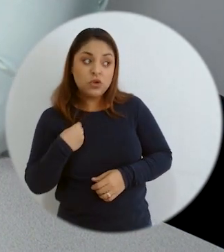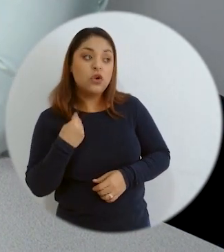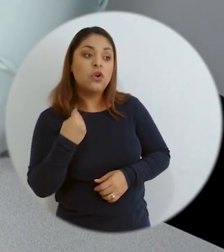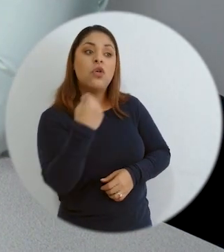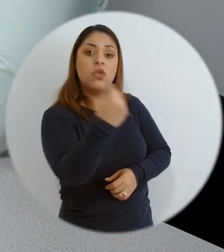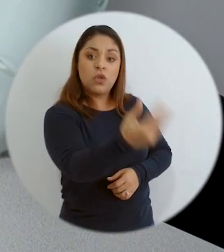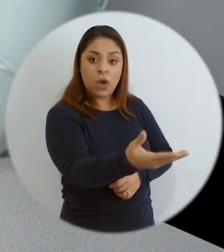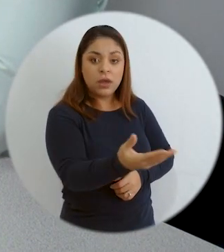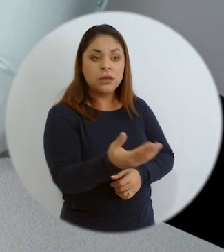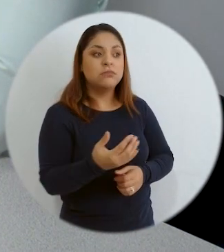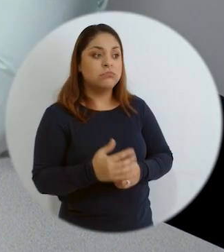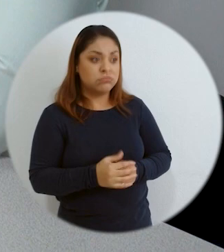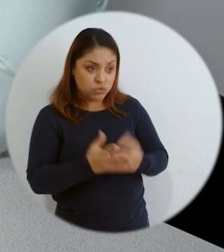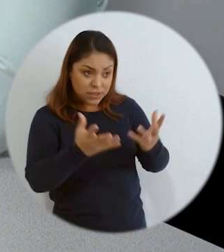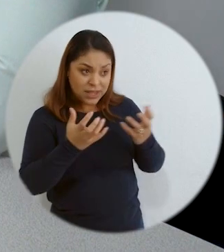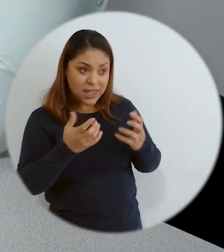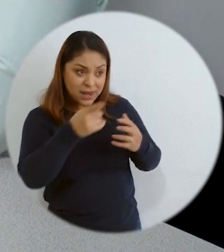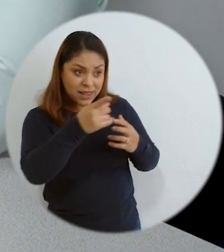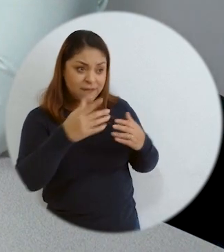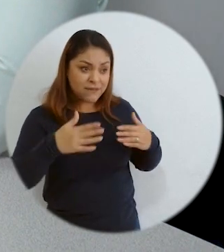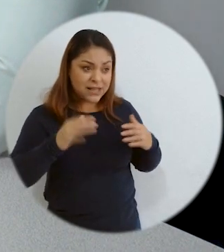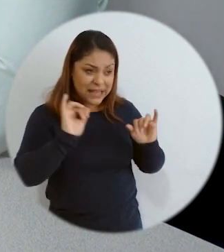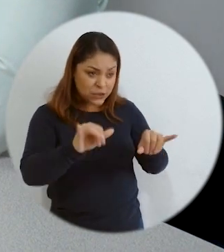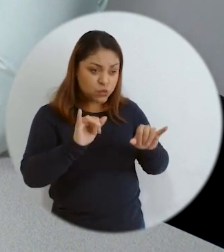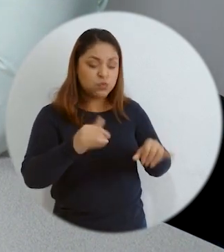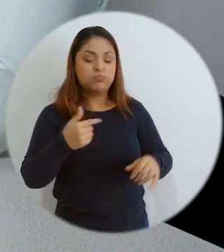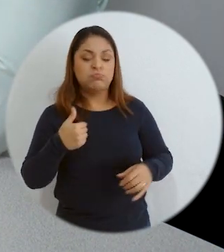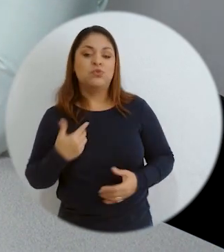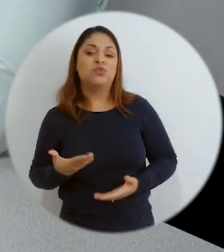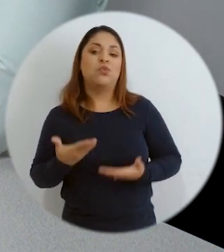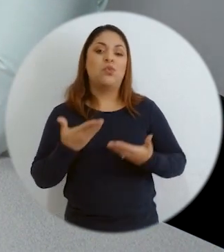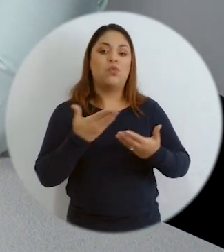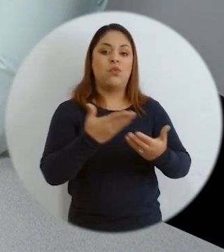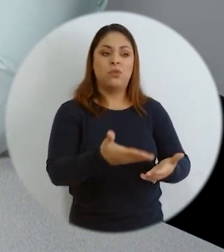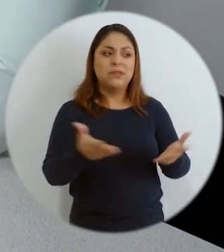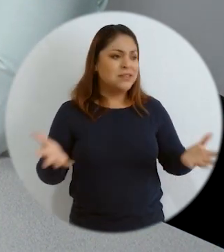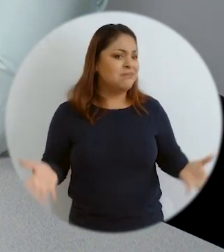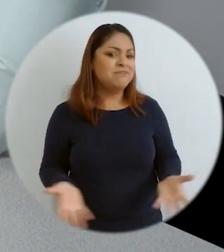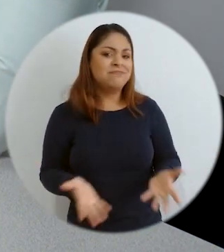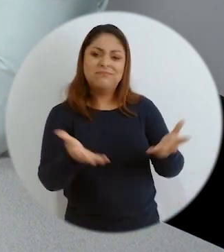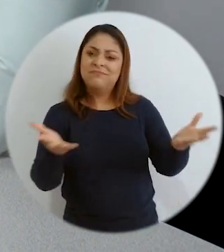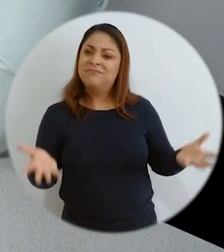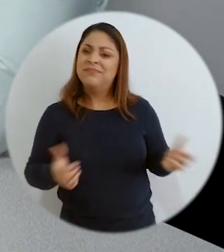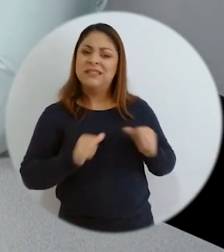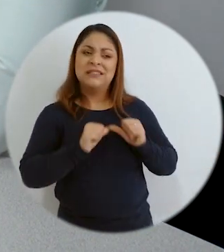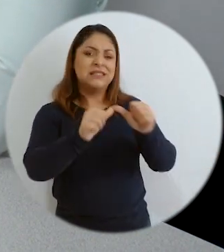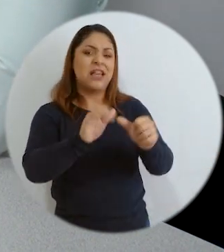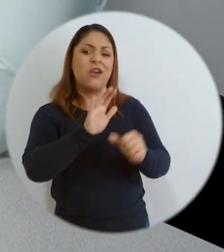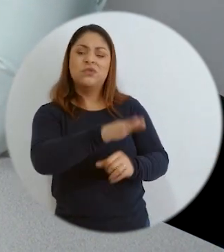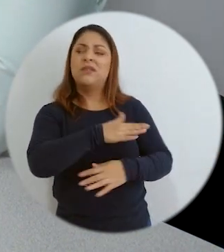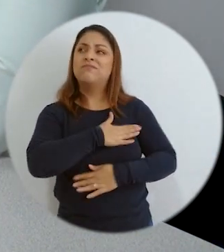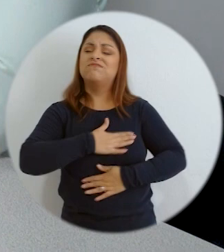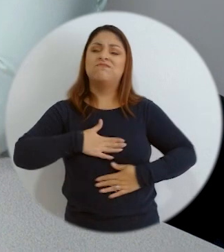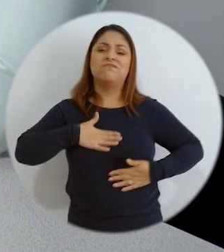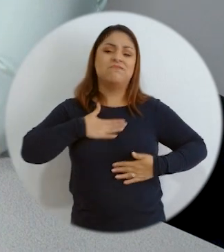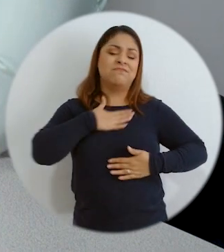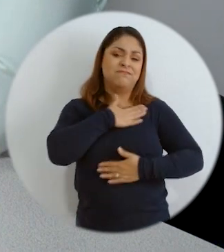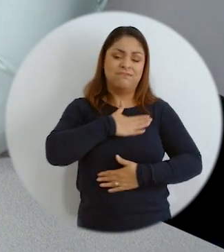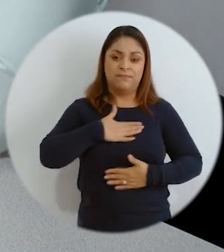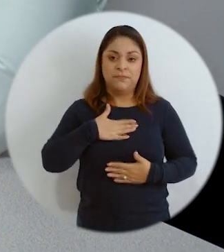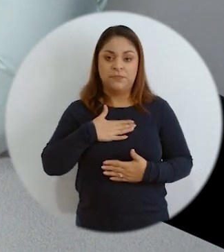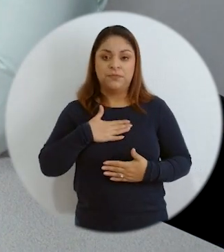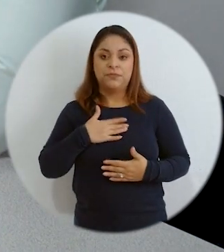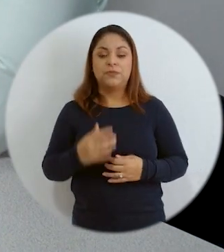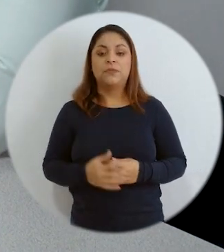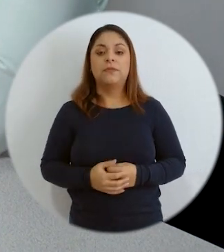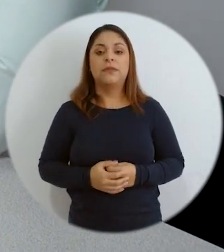si tiene esas condiciones, pues maravilloso, dale con todo. Dale con todo en aquello que te hace feliz, en aquello que te realiza, en aquello que te hace sentir que